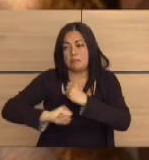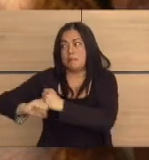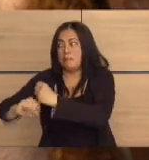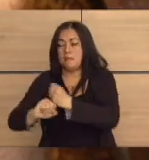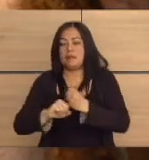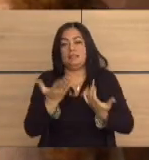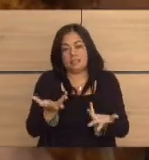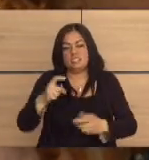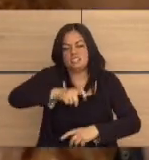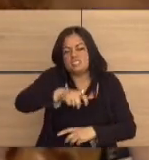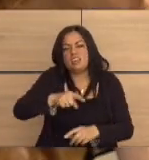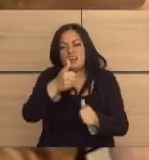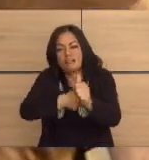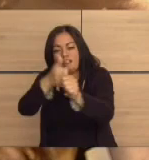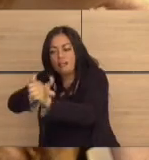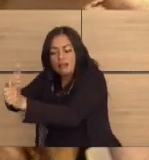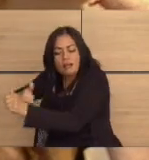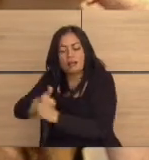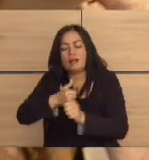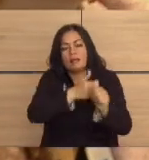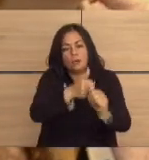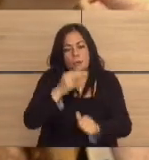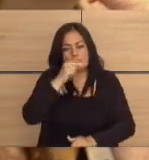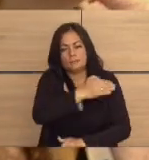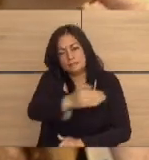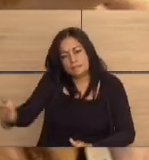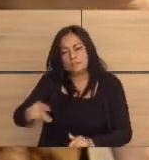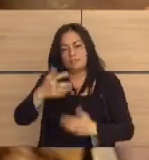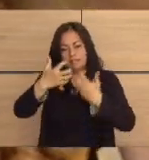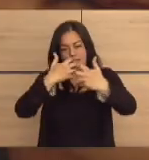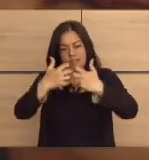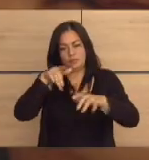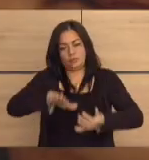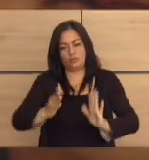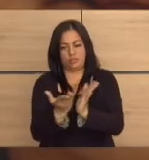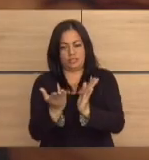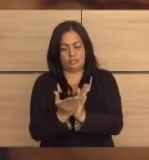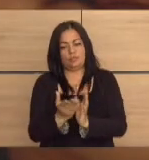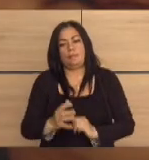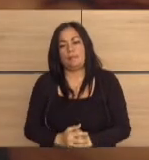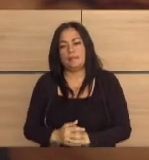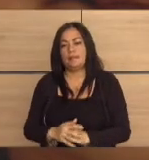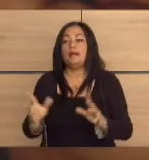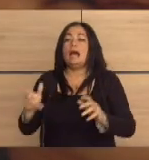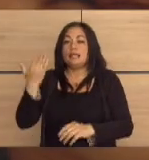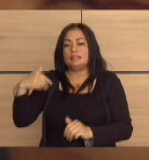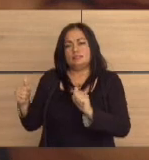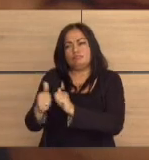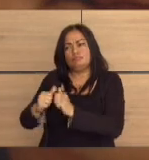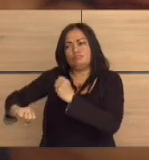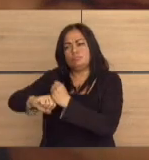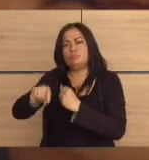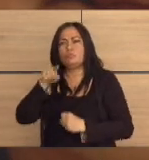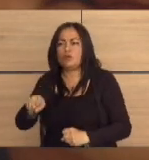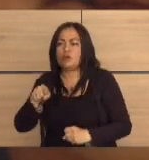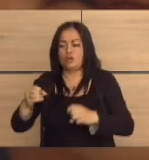las necesidades de cada uno de los niños del sistema educativo. Me acompañaron algunos de ustedes en Cali, hace un mes, en el Foro